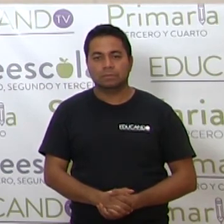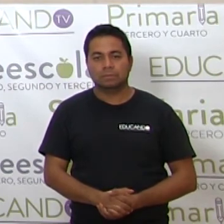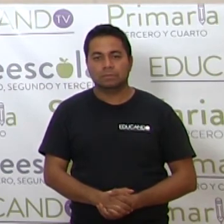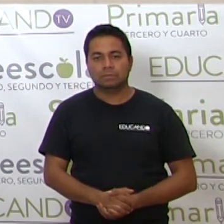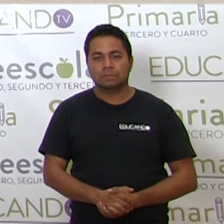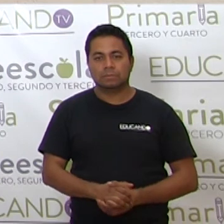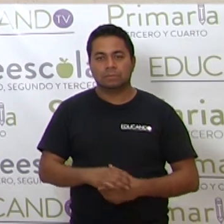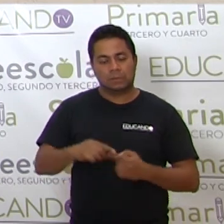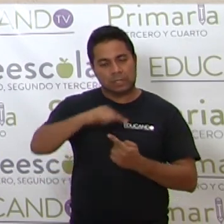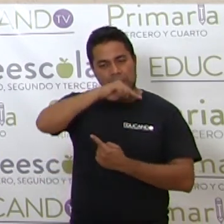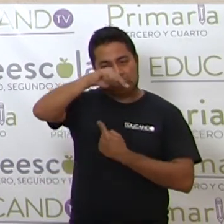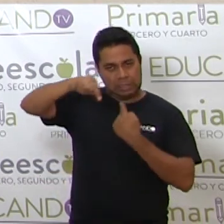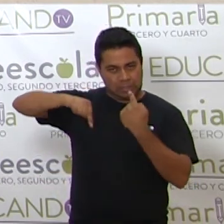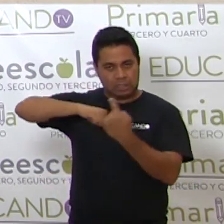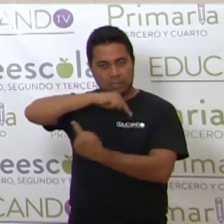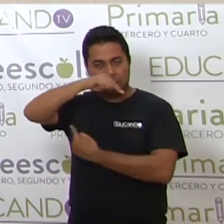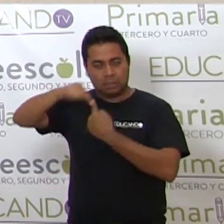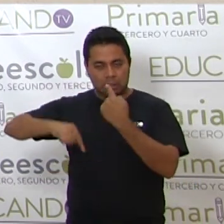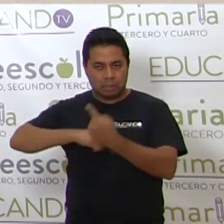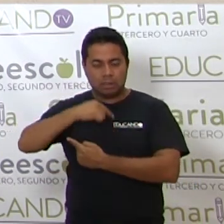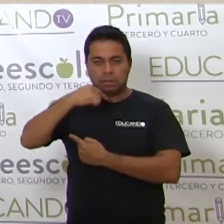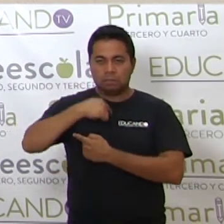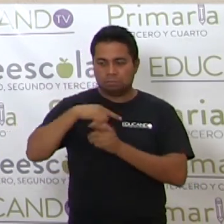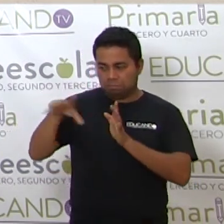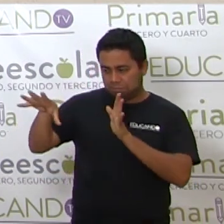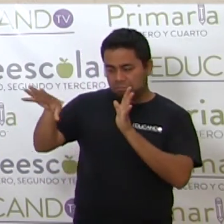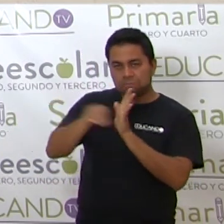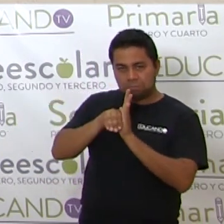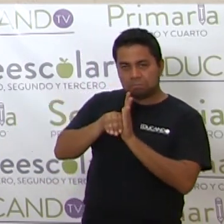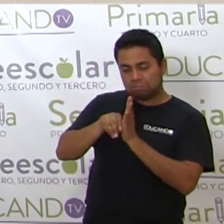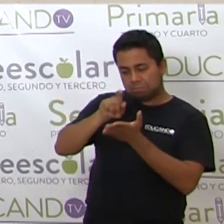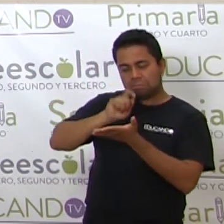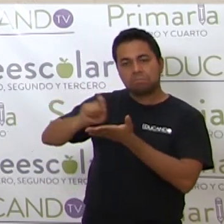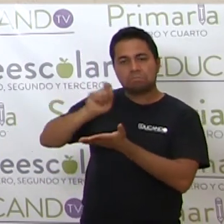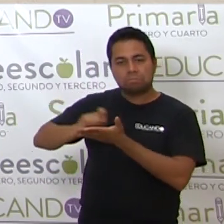girando yo la voy a copiar